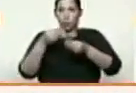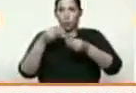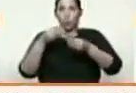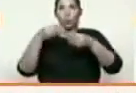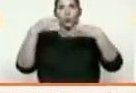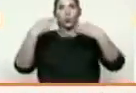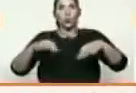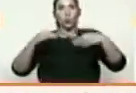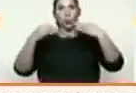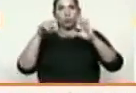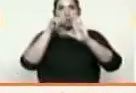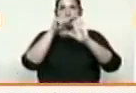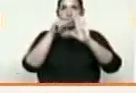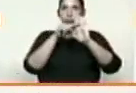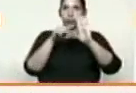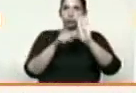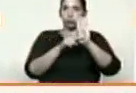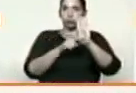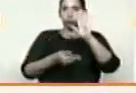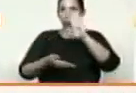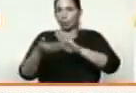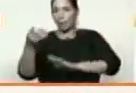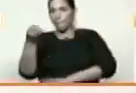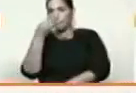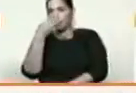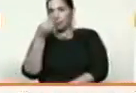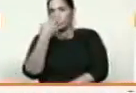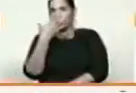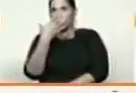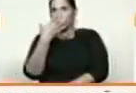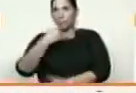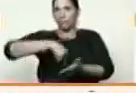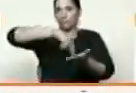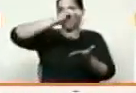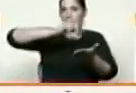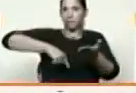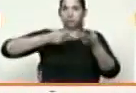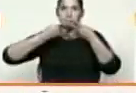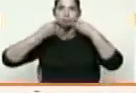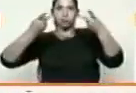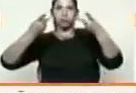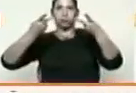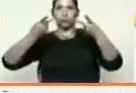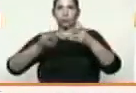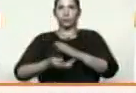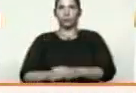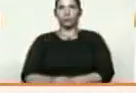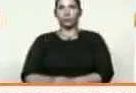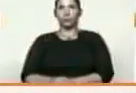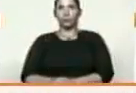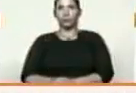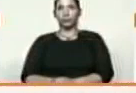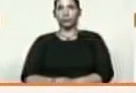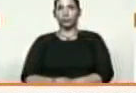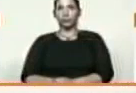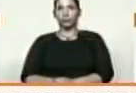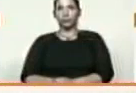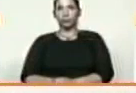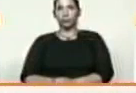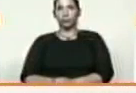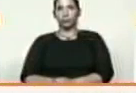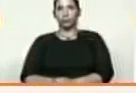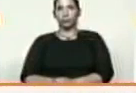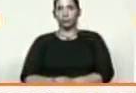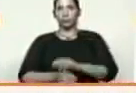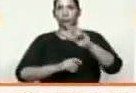hace una interrupción y se va a Miraflores, firma el decreto 1, nombramiento de ministro, decreto